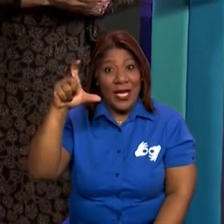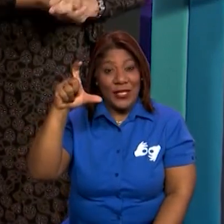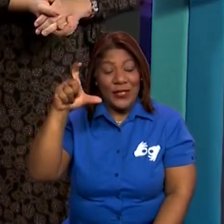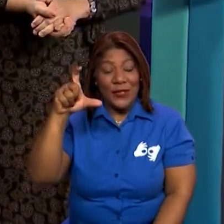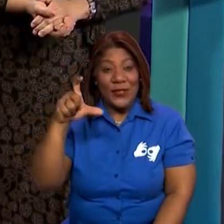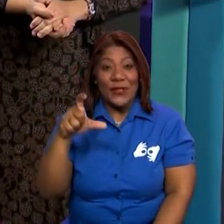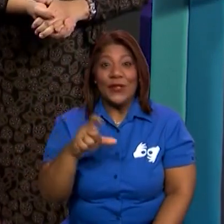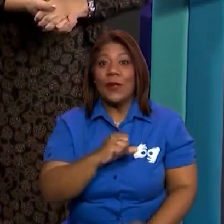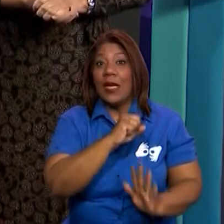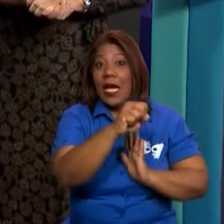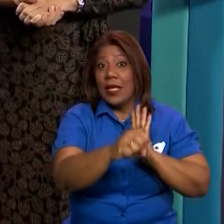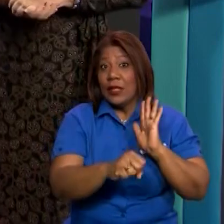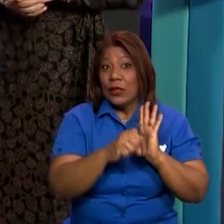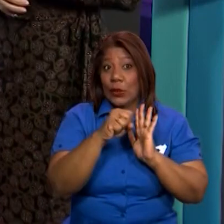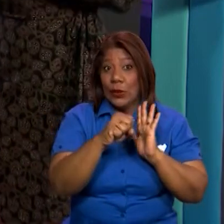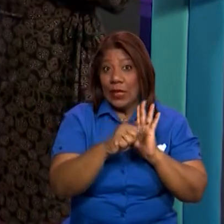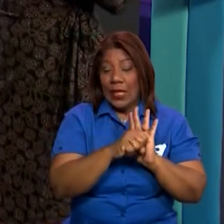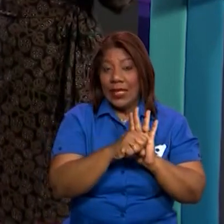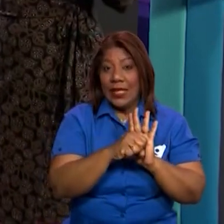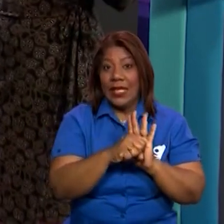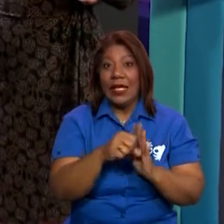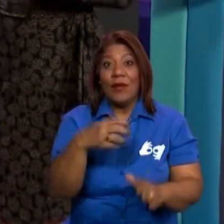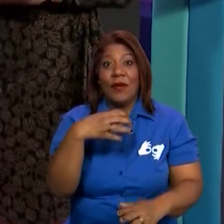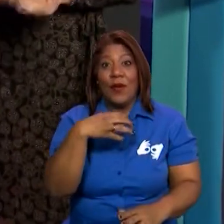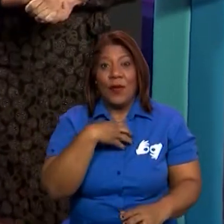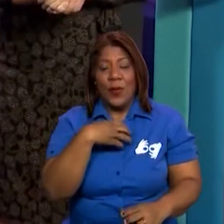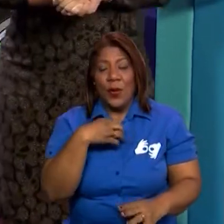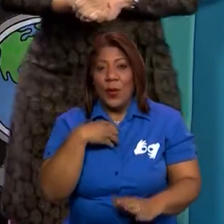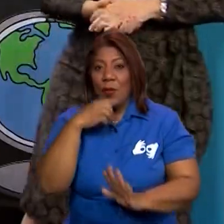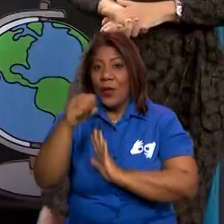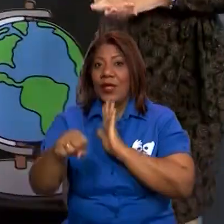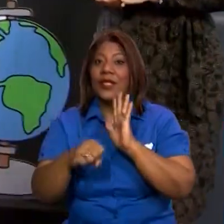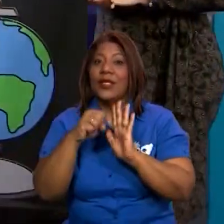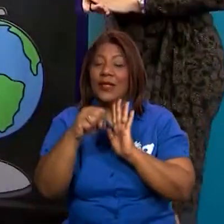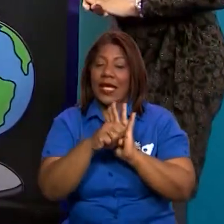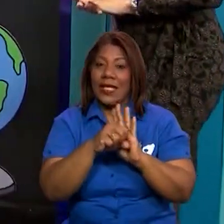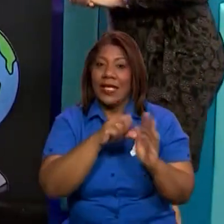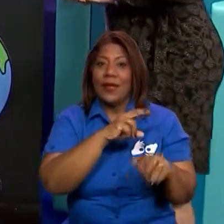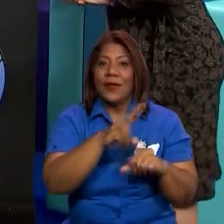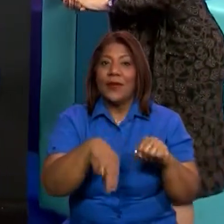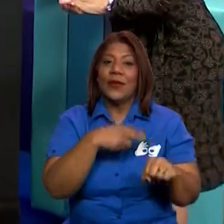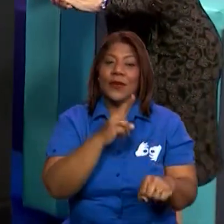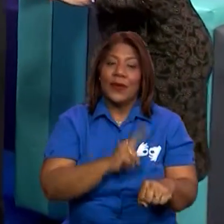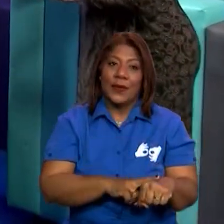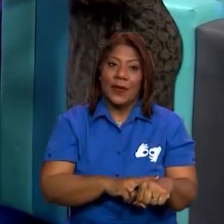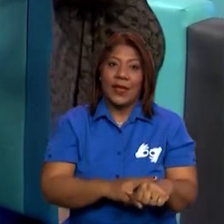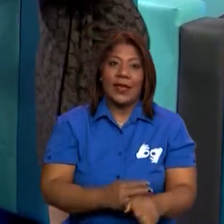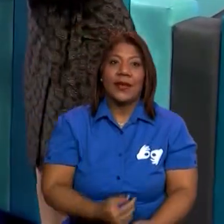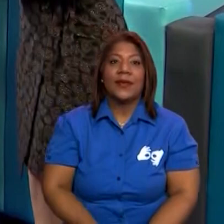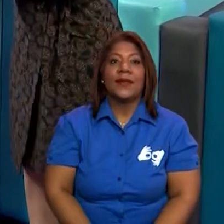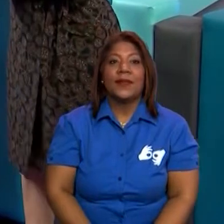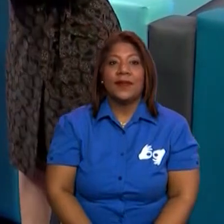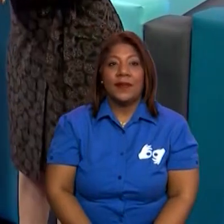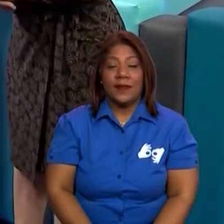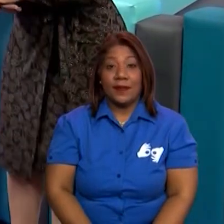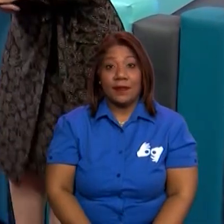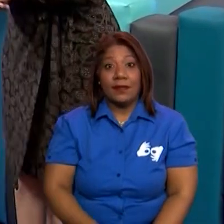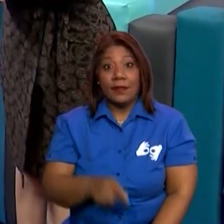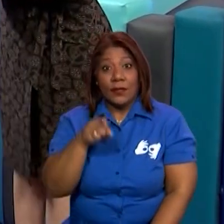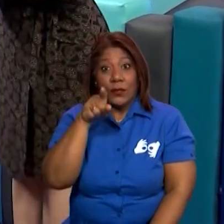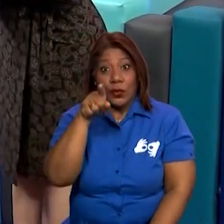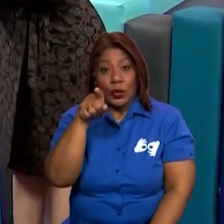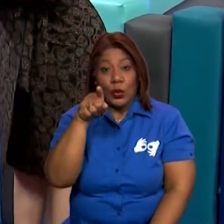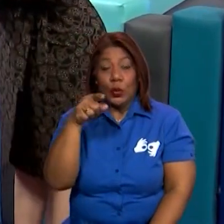con sustantivos propios con material que tengan en casa. Siguiente. Vamos a